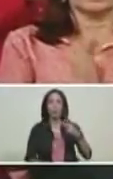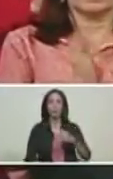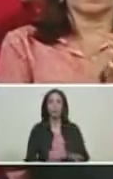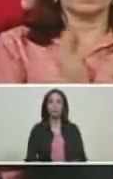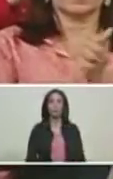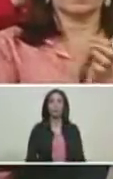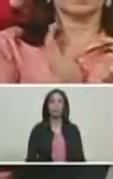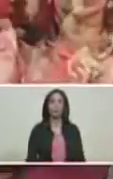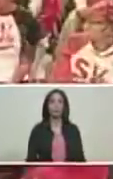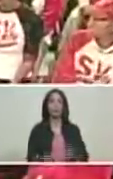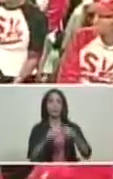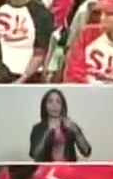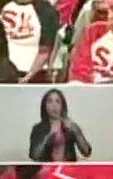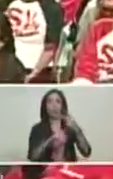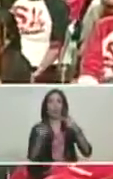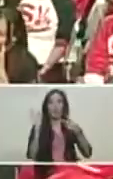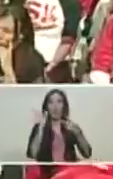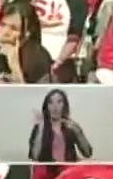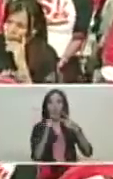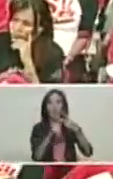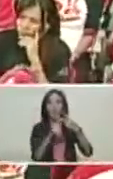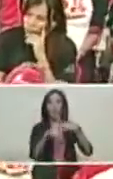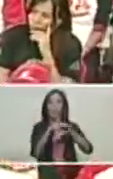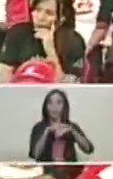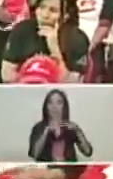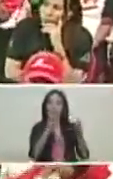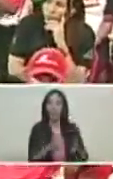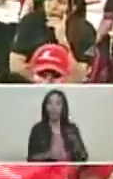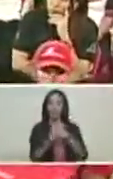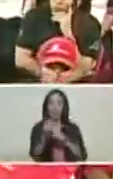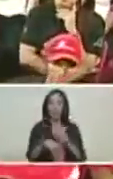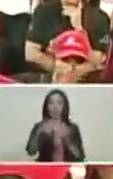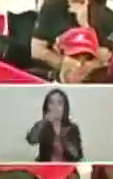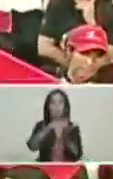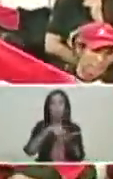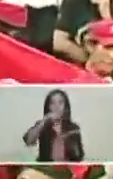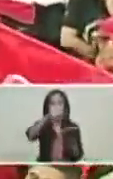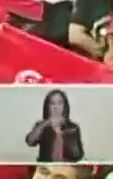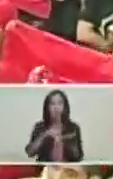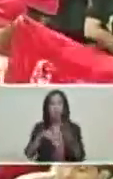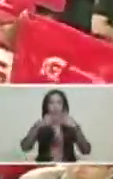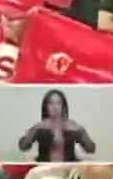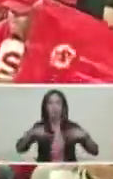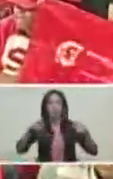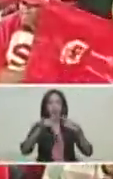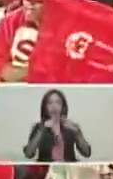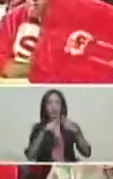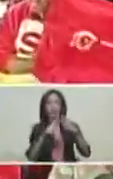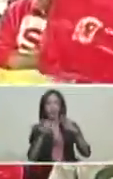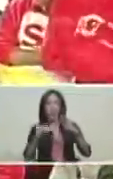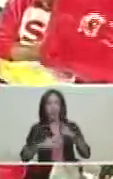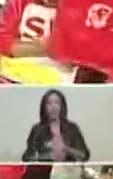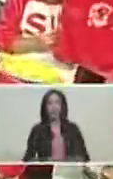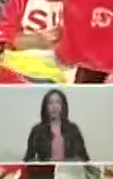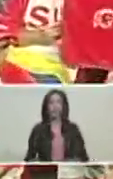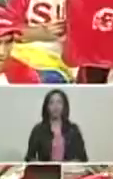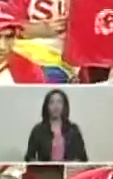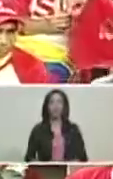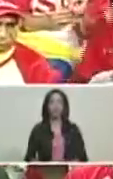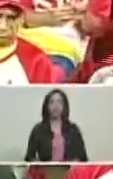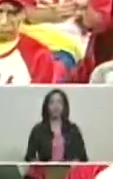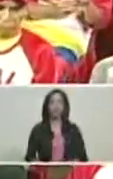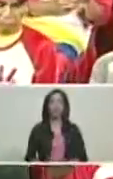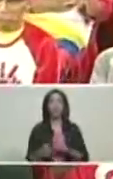Nuestra joven ministra Marjeline Raquel Arias, de Agricultura Urbana, y quien está al frente de